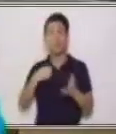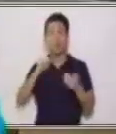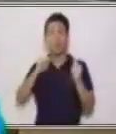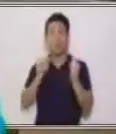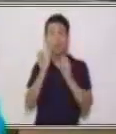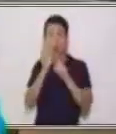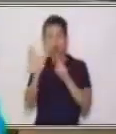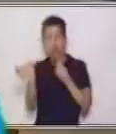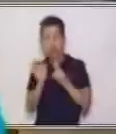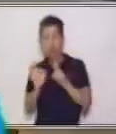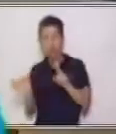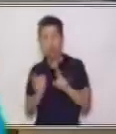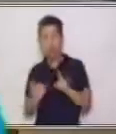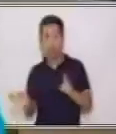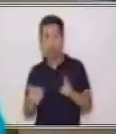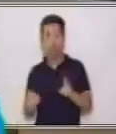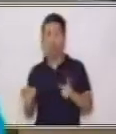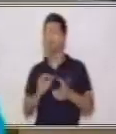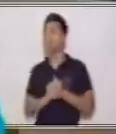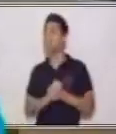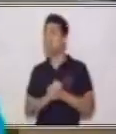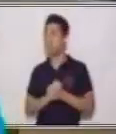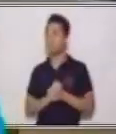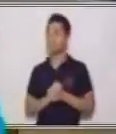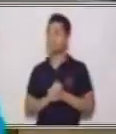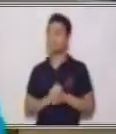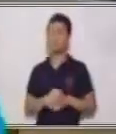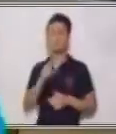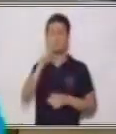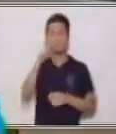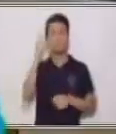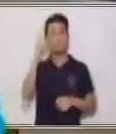y luego vamos a ver para ti qué es redactar.